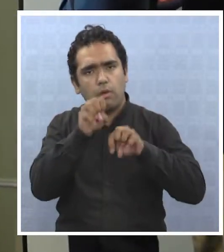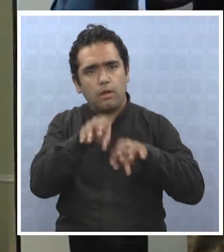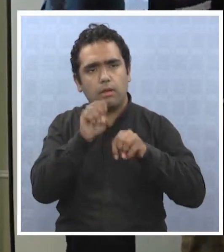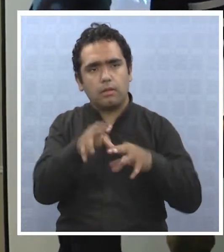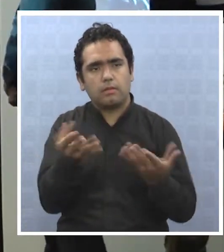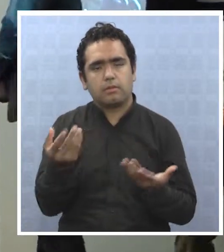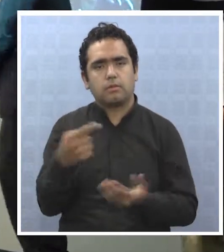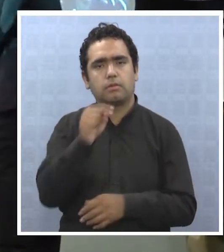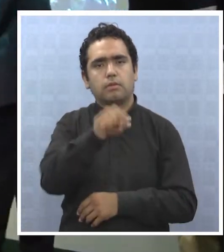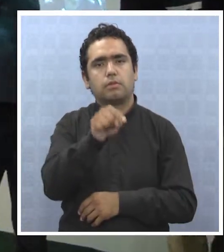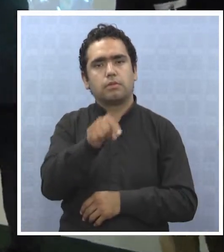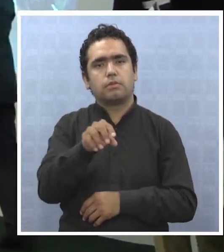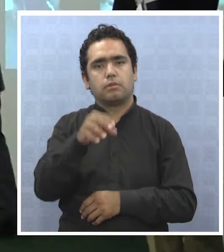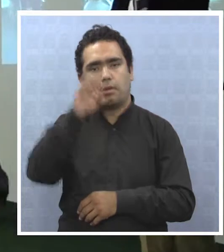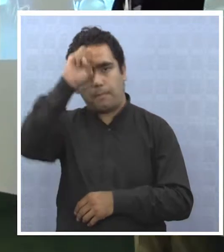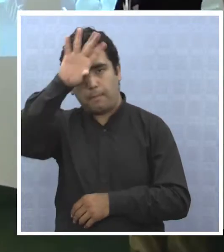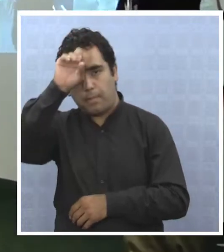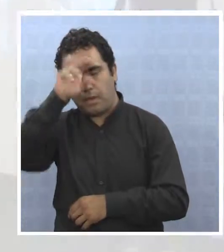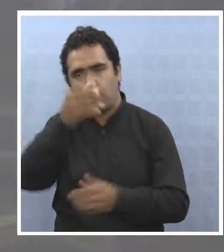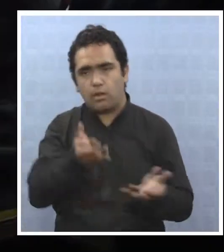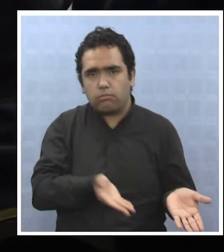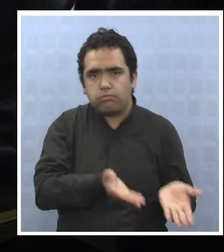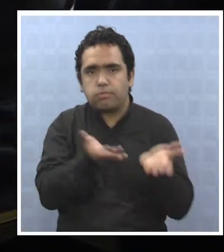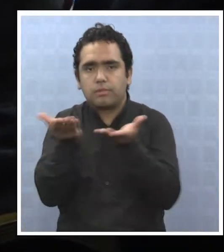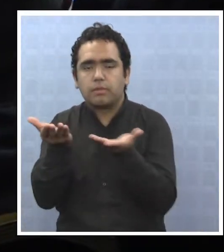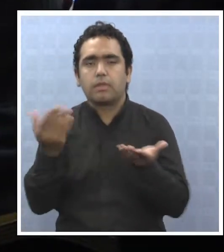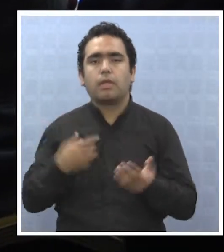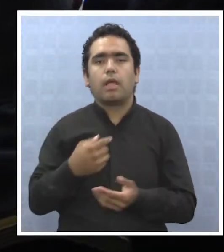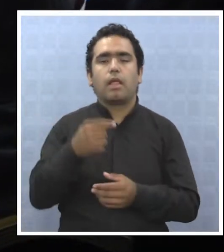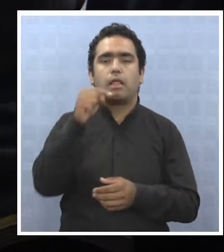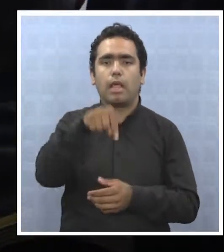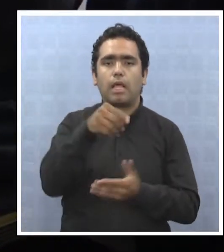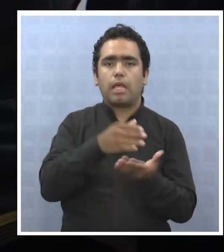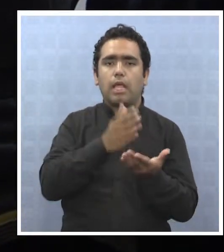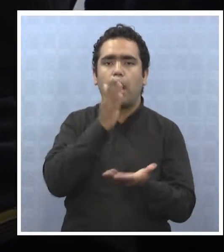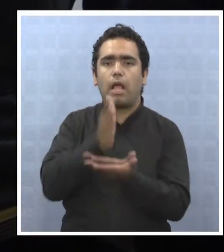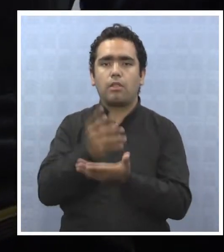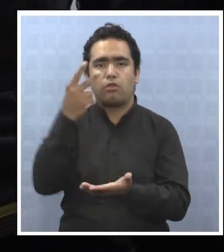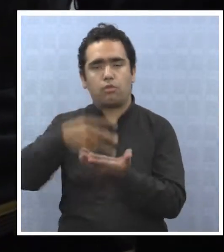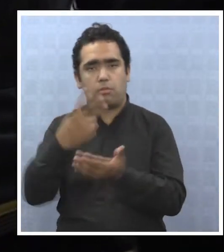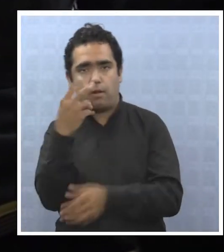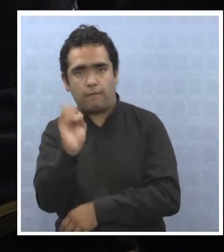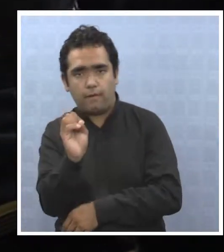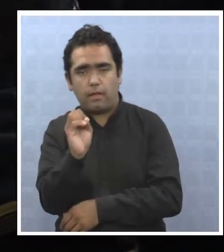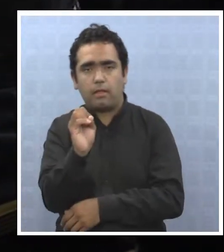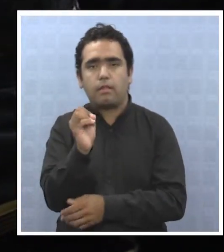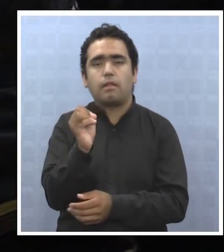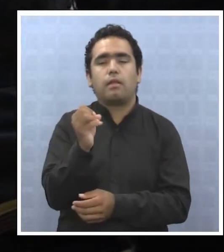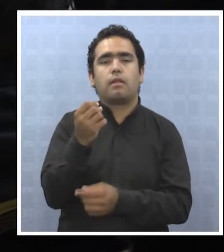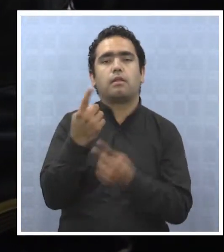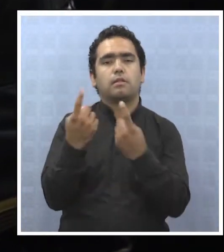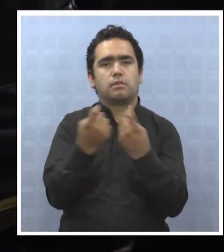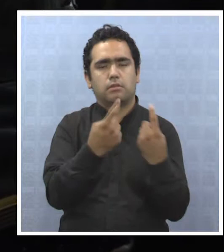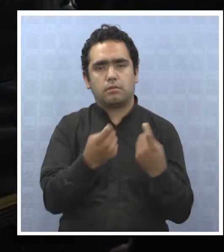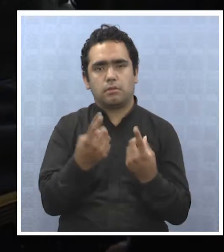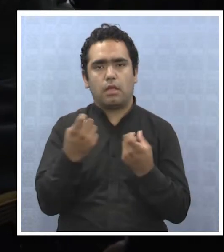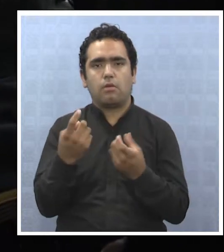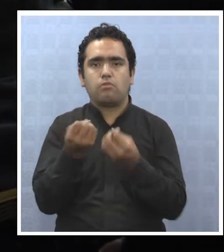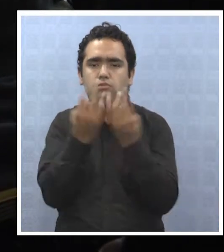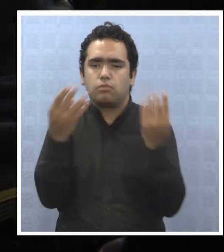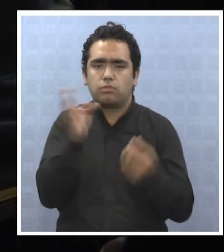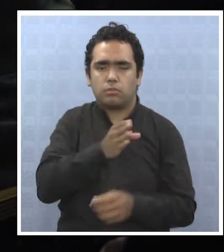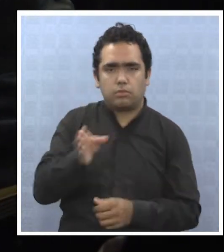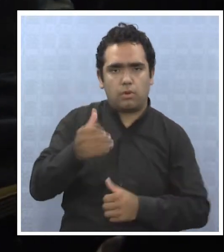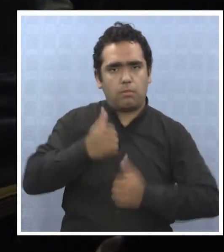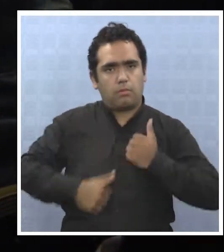minería con el crecimiento que presenta esta industria. Se calcula que de aquí al 2020 se necesitarán cerca de 38.000 trabajadores